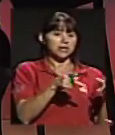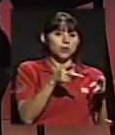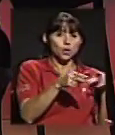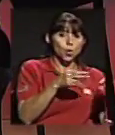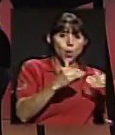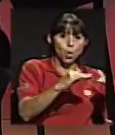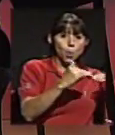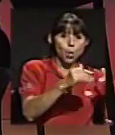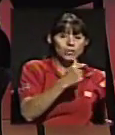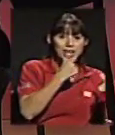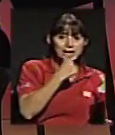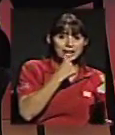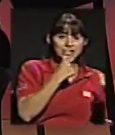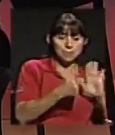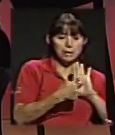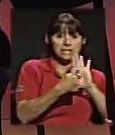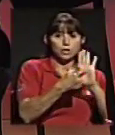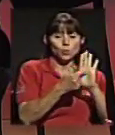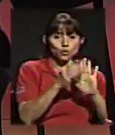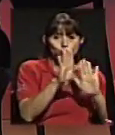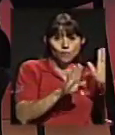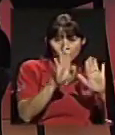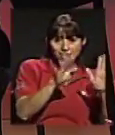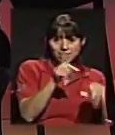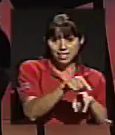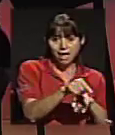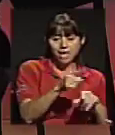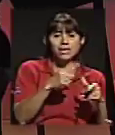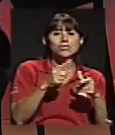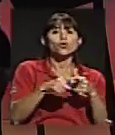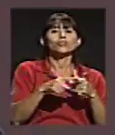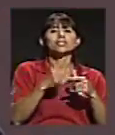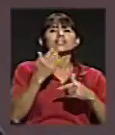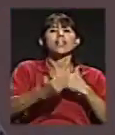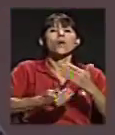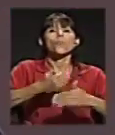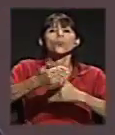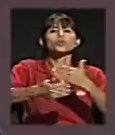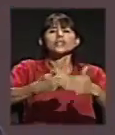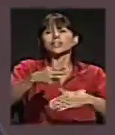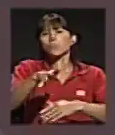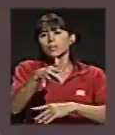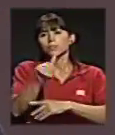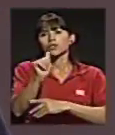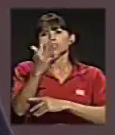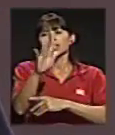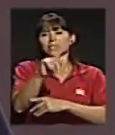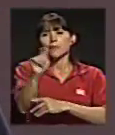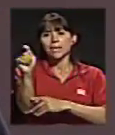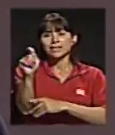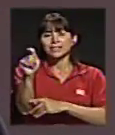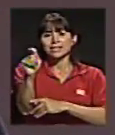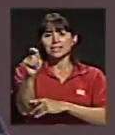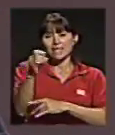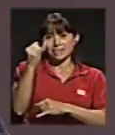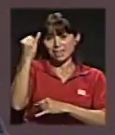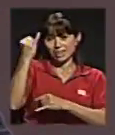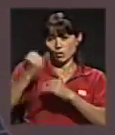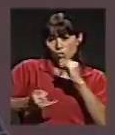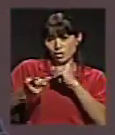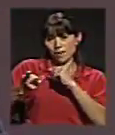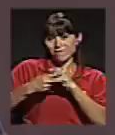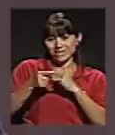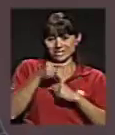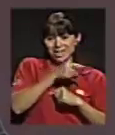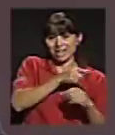nombre, digamos, en ese proceso de selección. Entonces se da un proceso son 15 meses más o menos específicamente, desde el último ligamen ya que